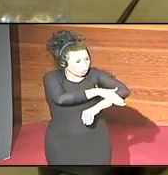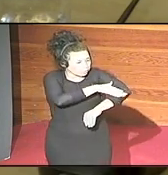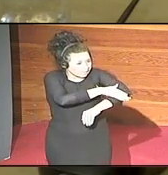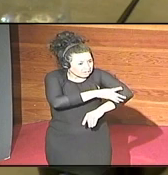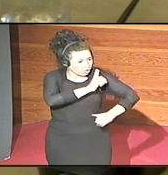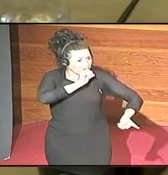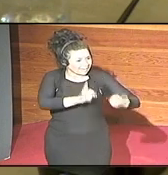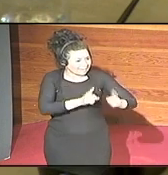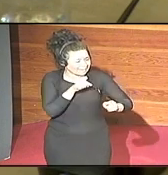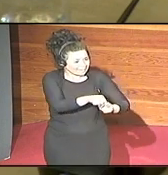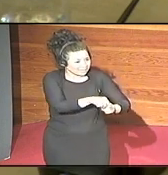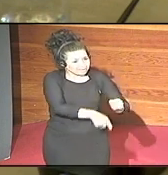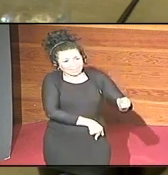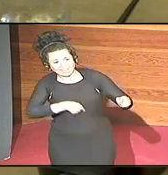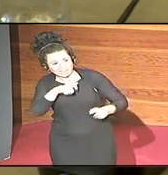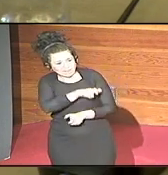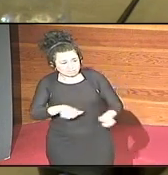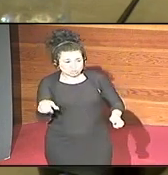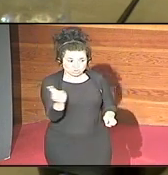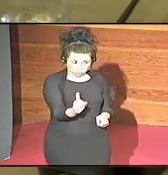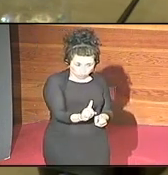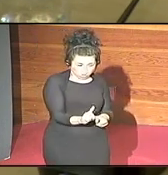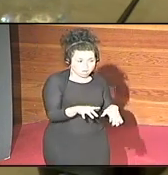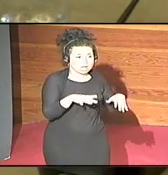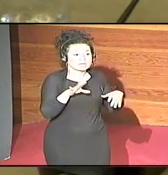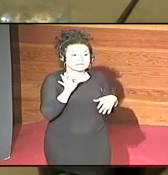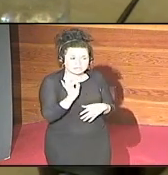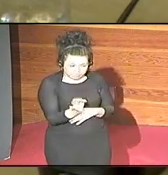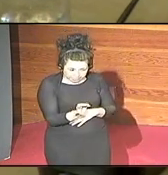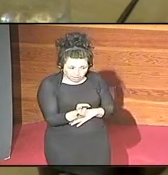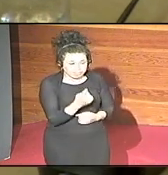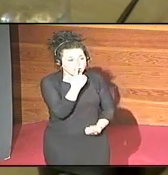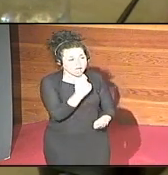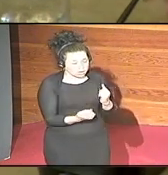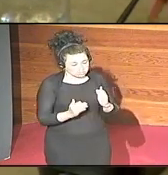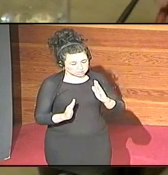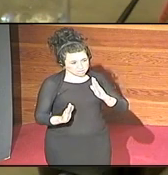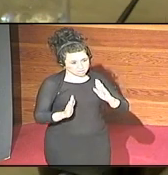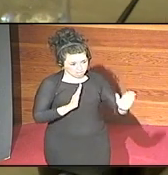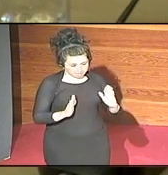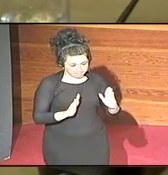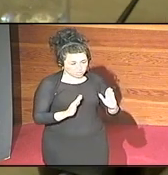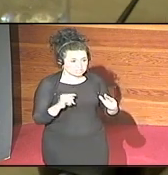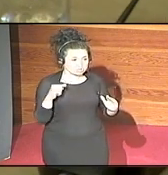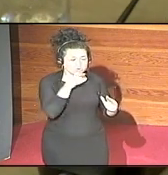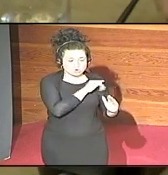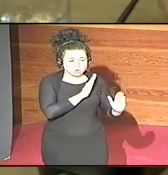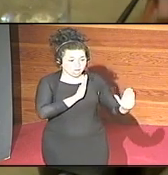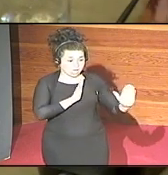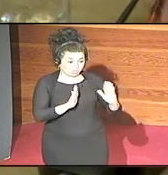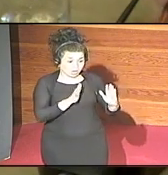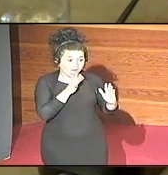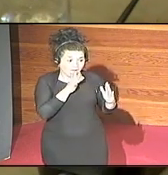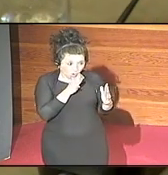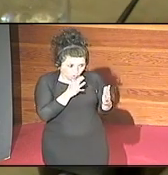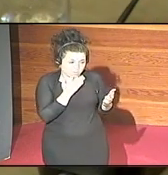al conjunto de la población. Ahora bien, es verdad que hay periodos en la historia de Rusia, como es ahora,